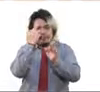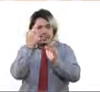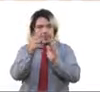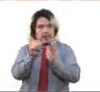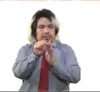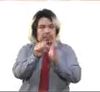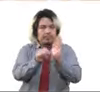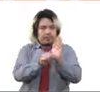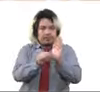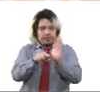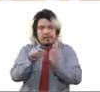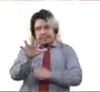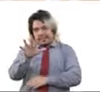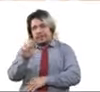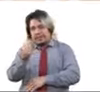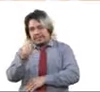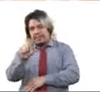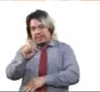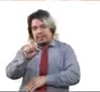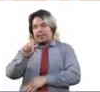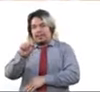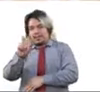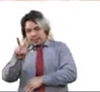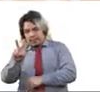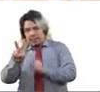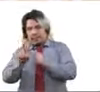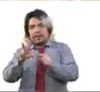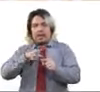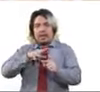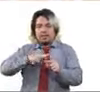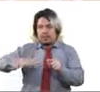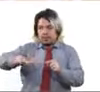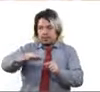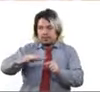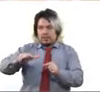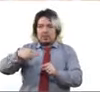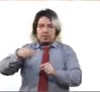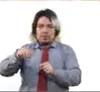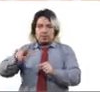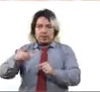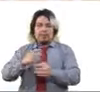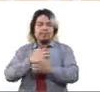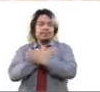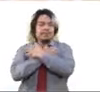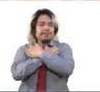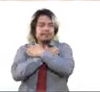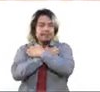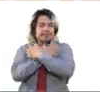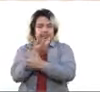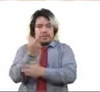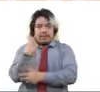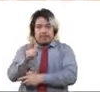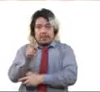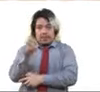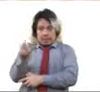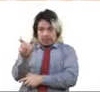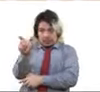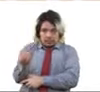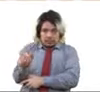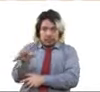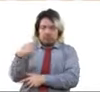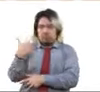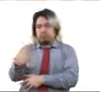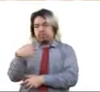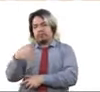el 2022-2 ya va a tener una nómina educativa. Y eso verdaderamente es un enorme